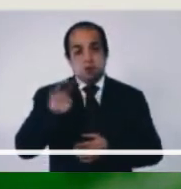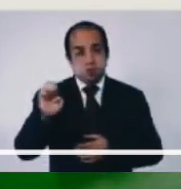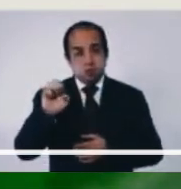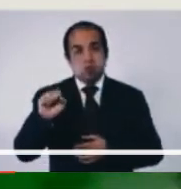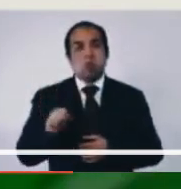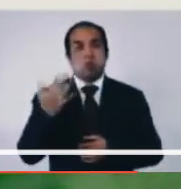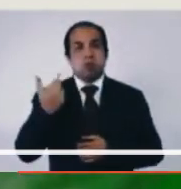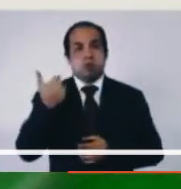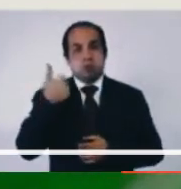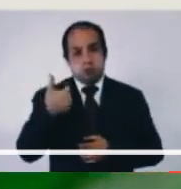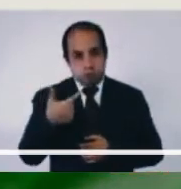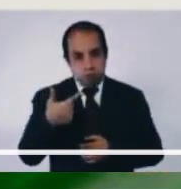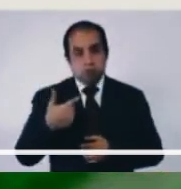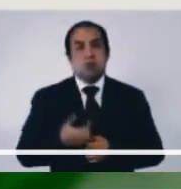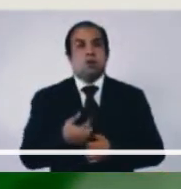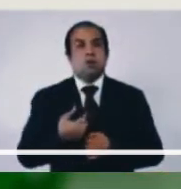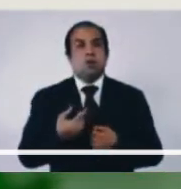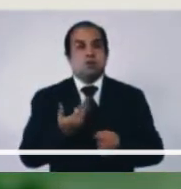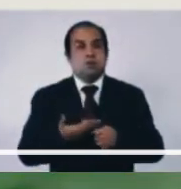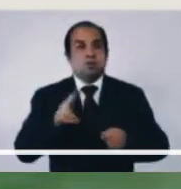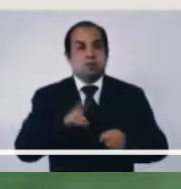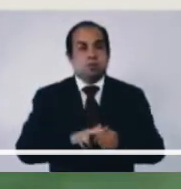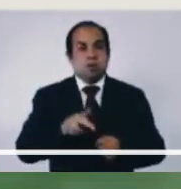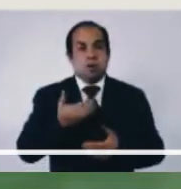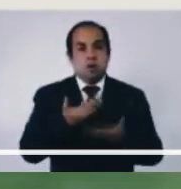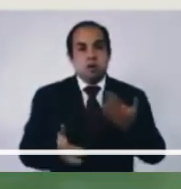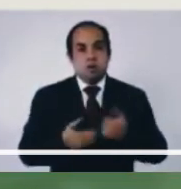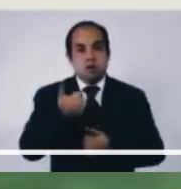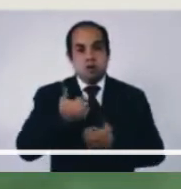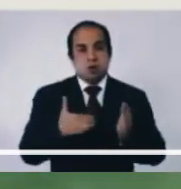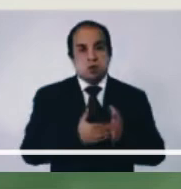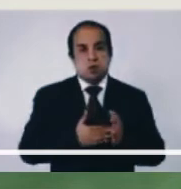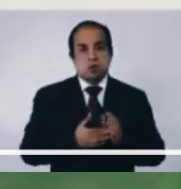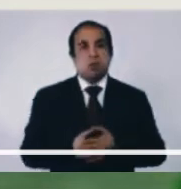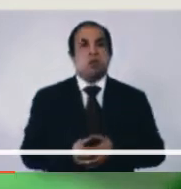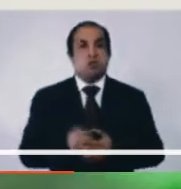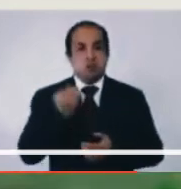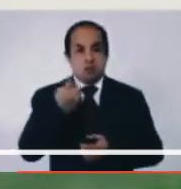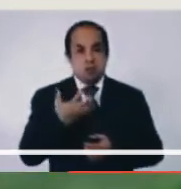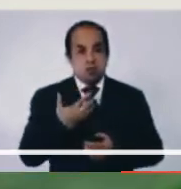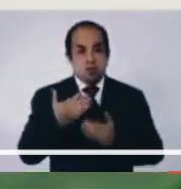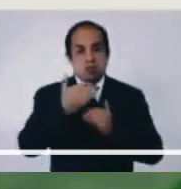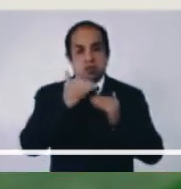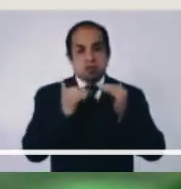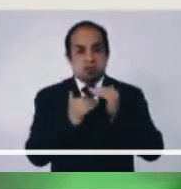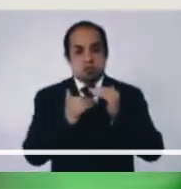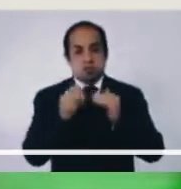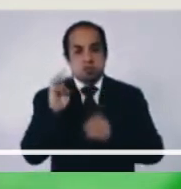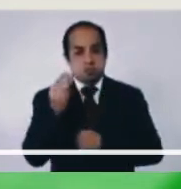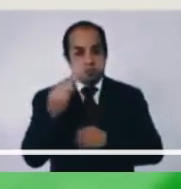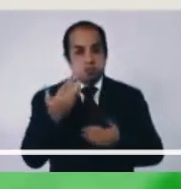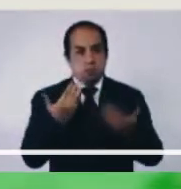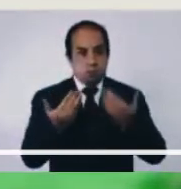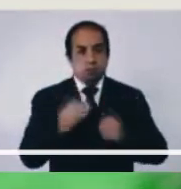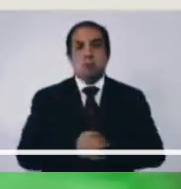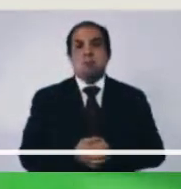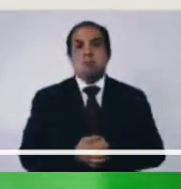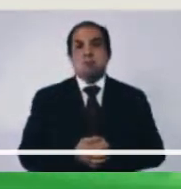6.457 hospitalizados, ahora 6.195, entonces esta reducción ya nos ha pasado inclusive por debajo de ese pico de mayo. En este